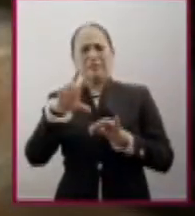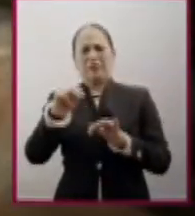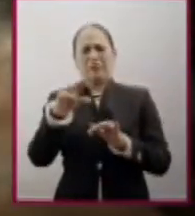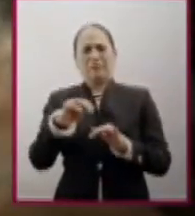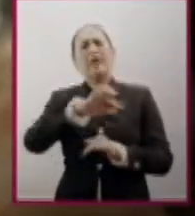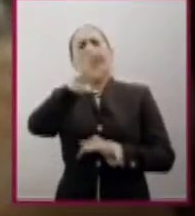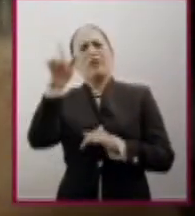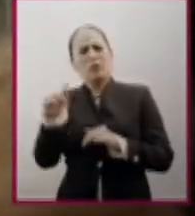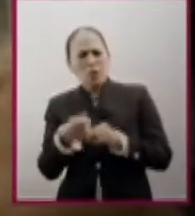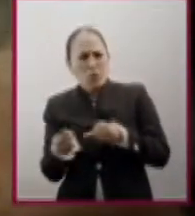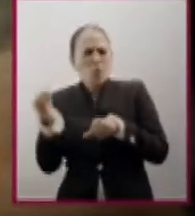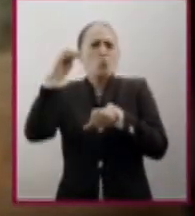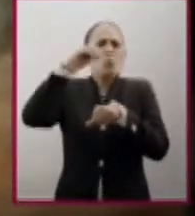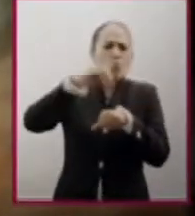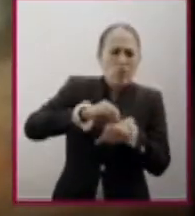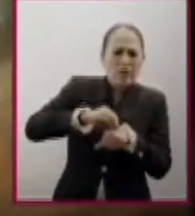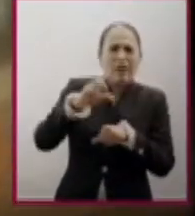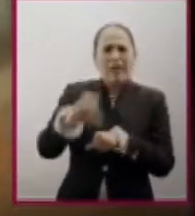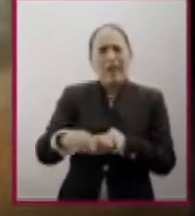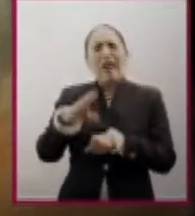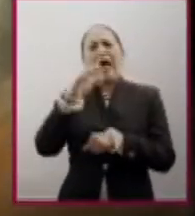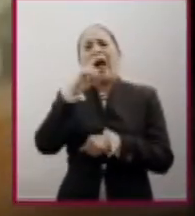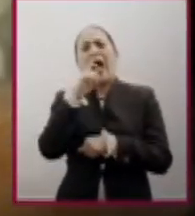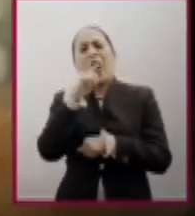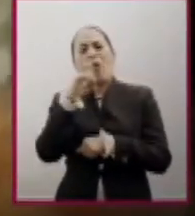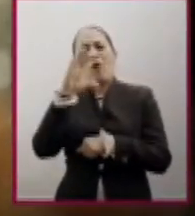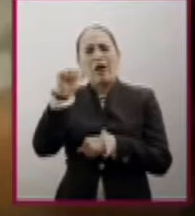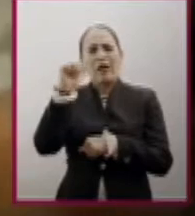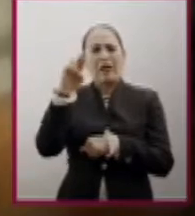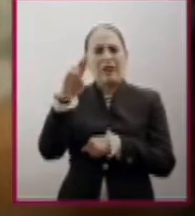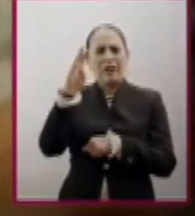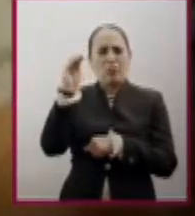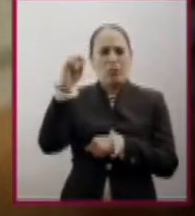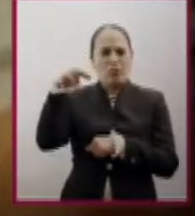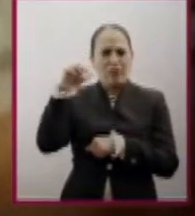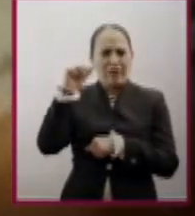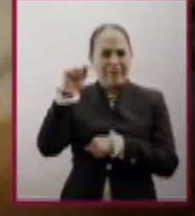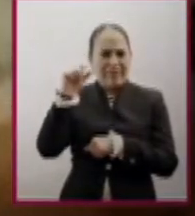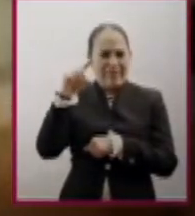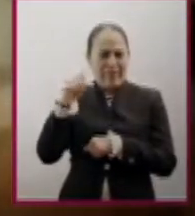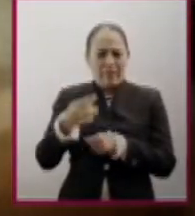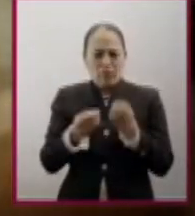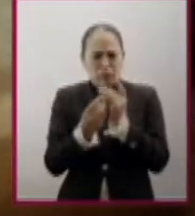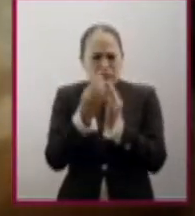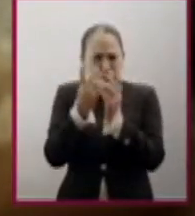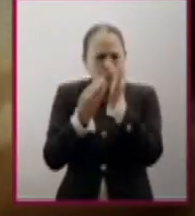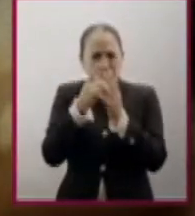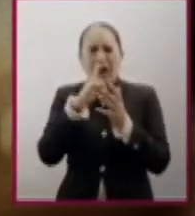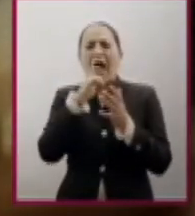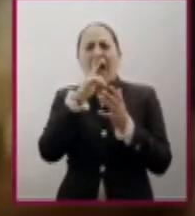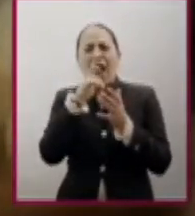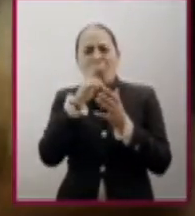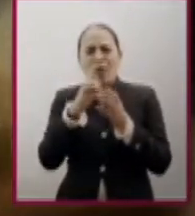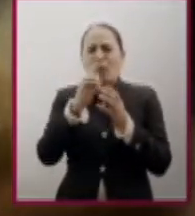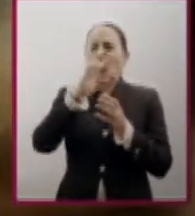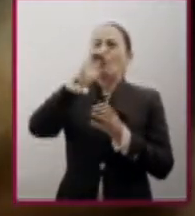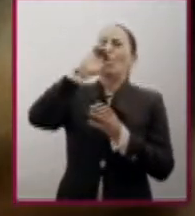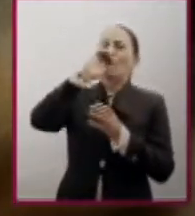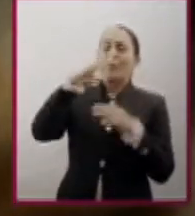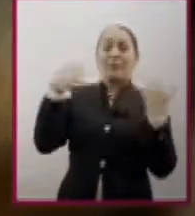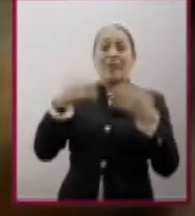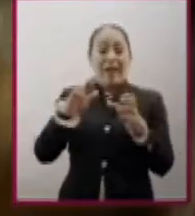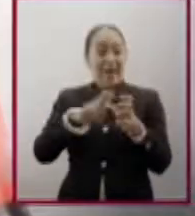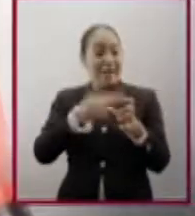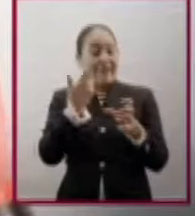El toque final se lo dio el agua carbonatada, que provoca ese burbujeo tan característico que nos hace pensar de inmediato en